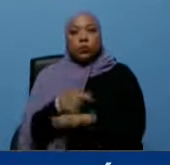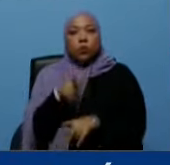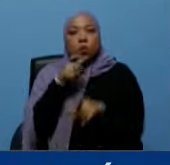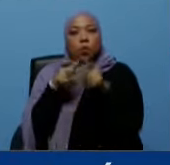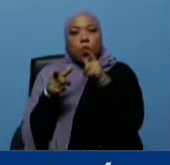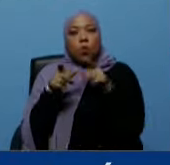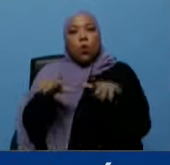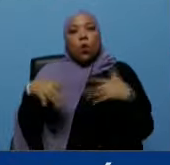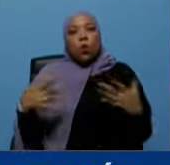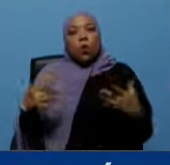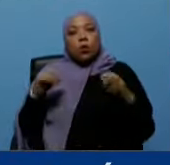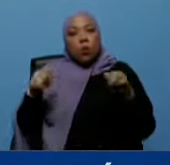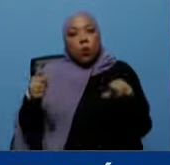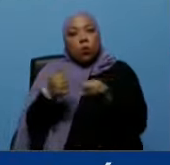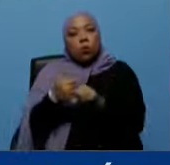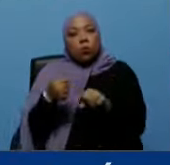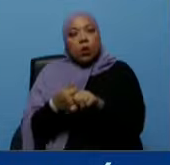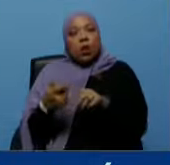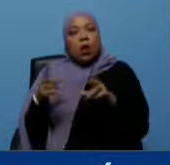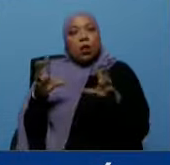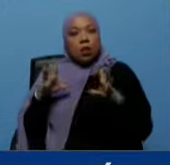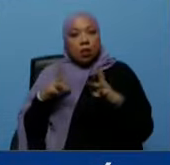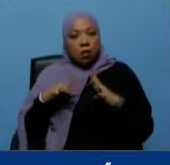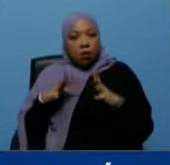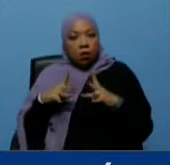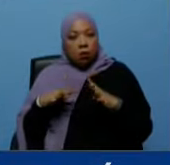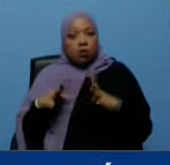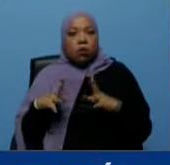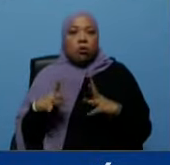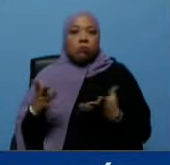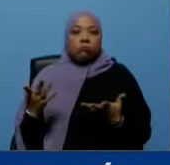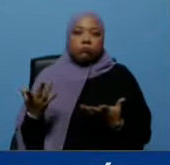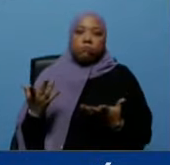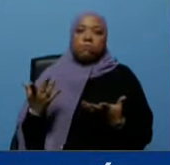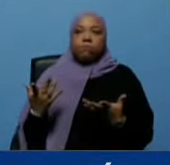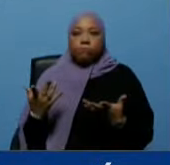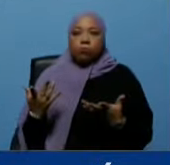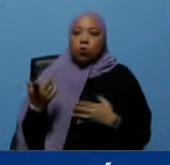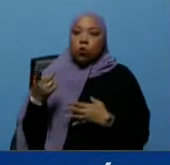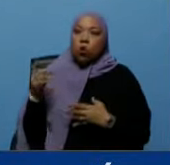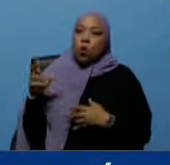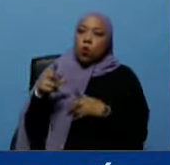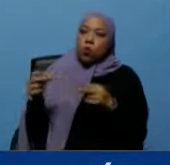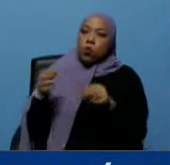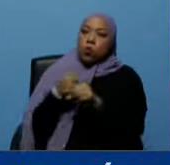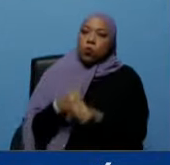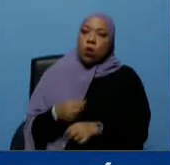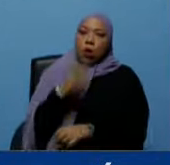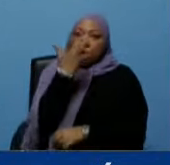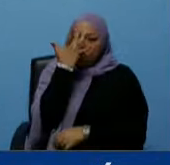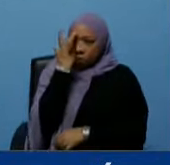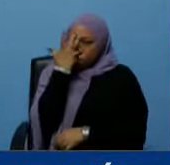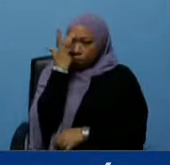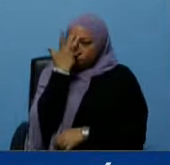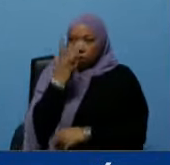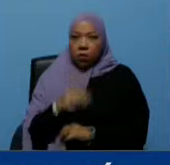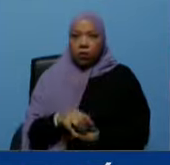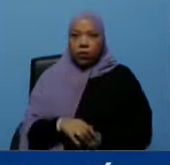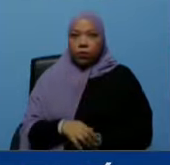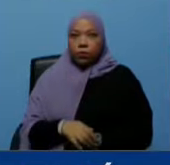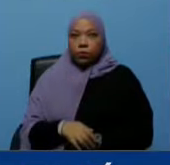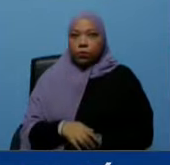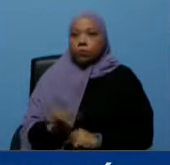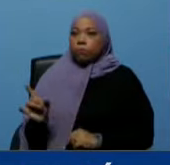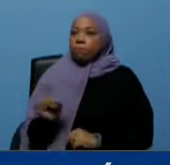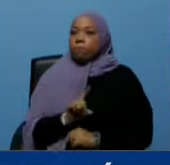¿cuándo abres esto? Pues estamos en plena temporada vacacional. Y él me dijo, no, para febrero. Yo le